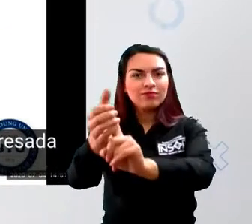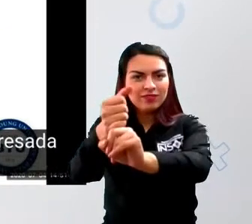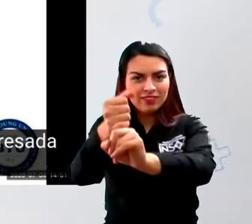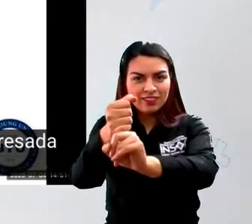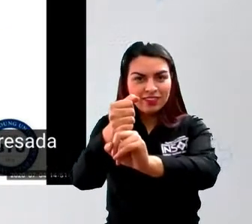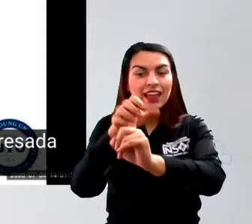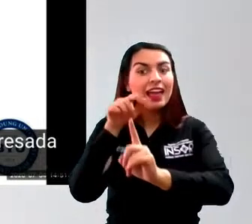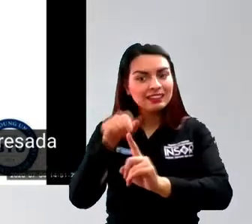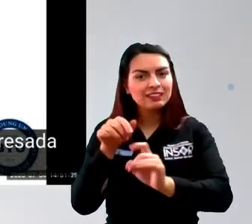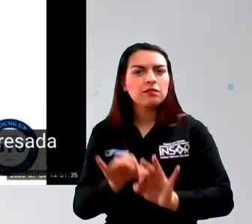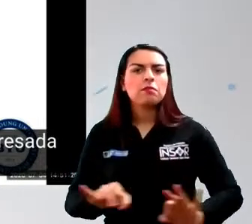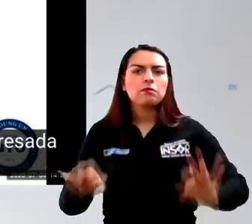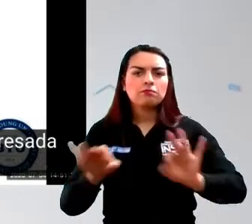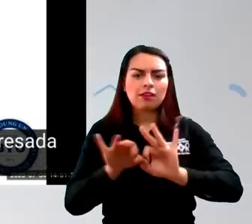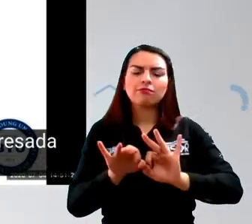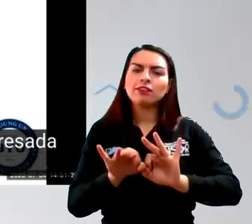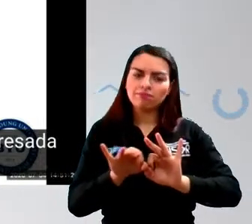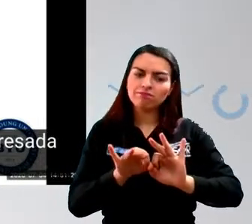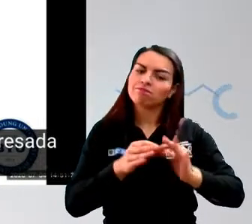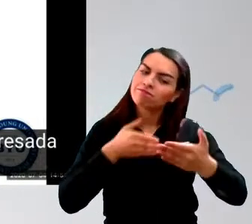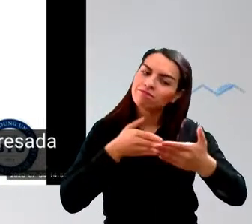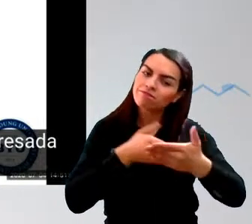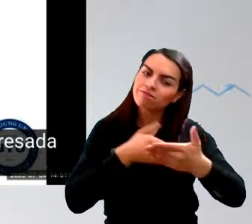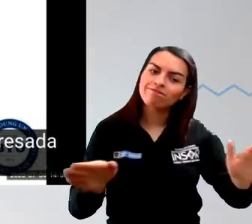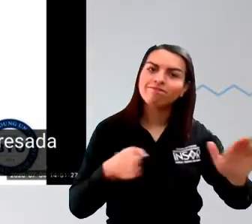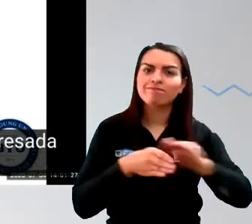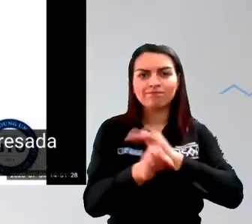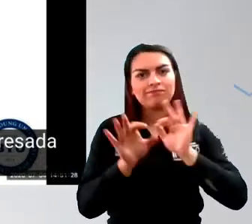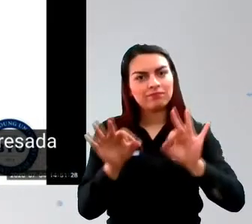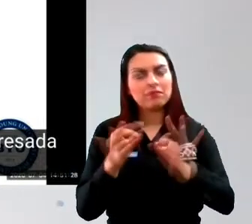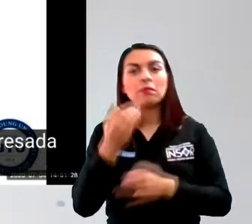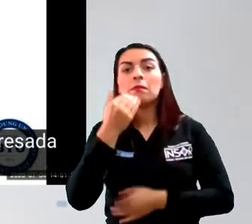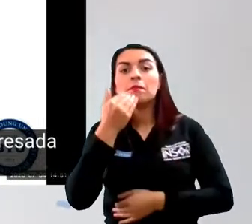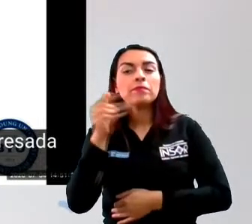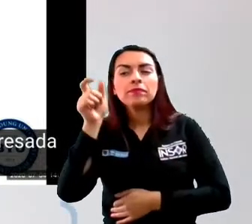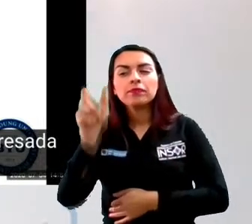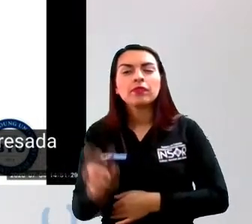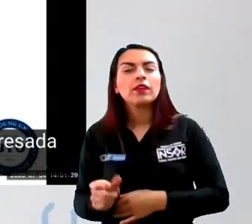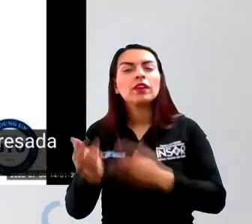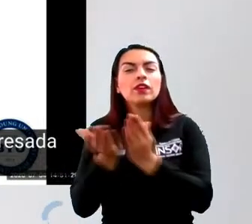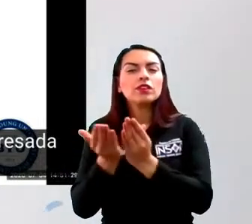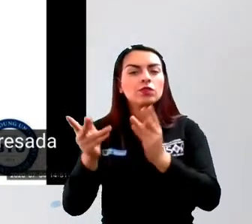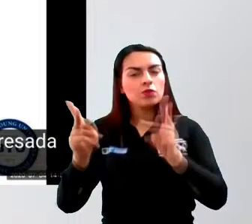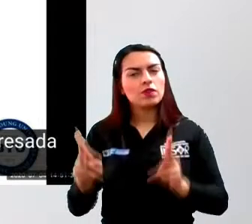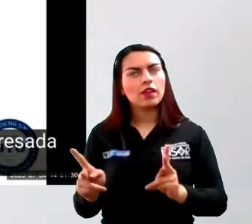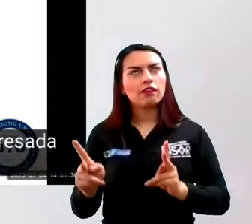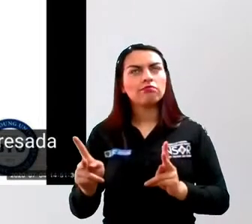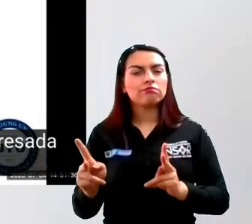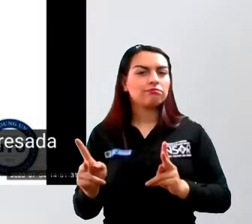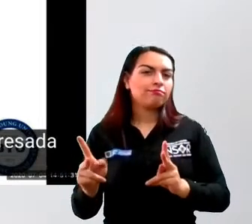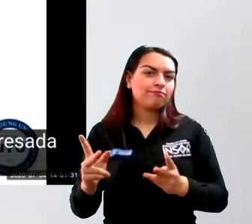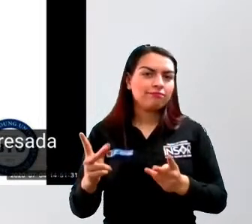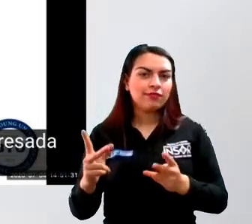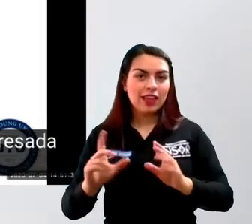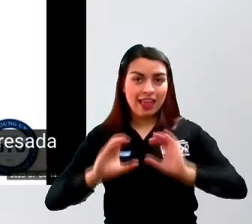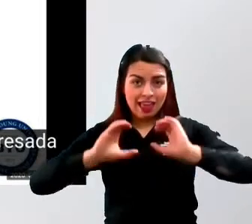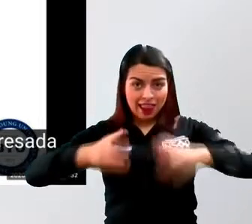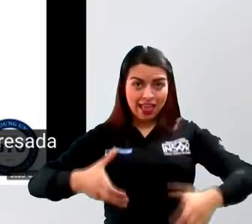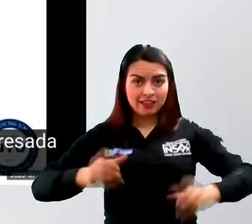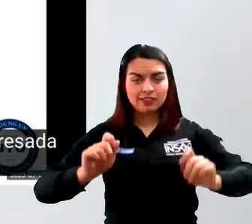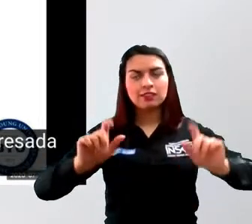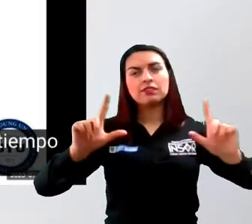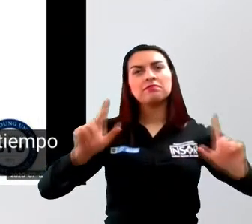brecha. Imaginen a un estudiante en su clase, quien no está muy entusiasmada